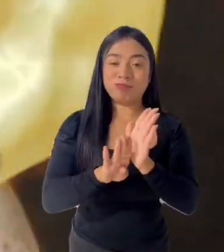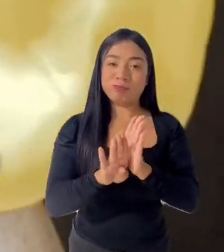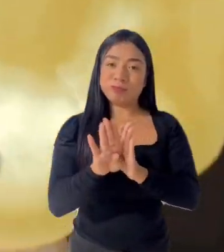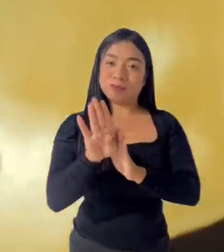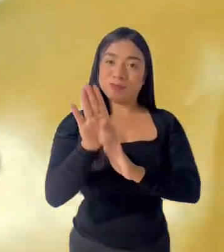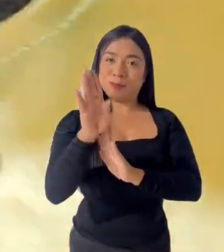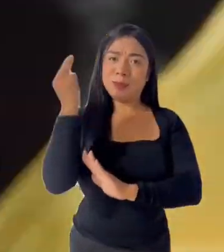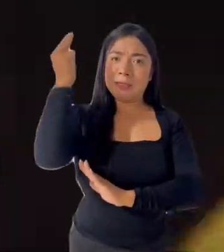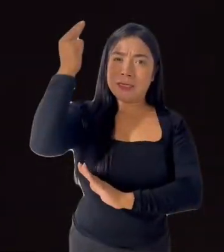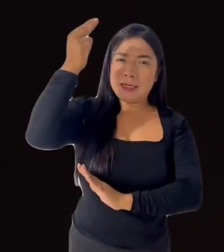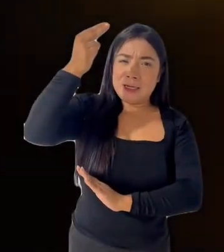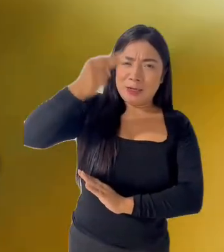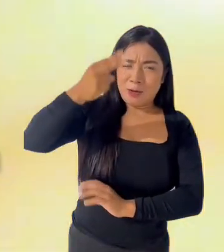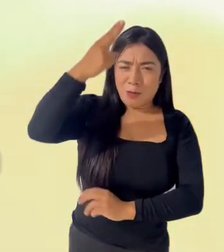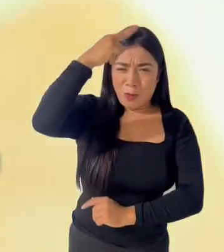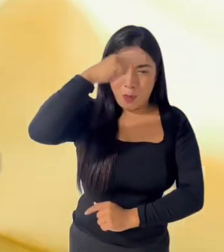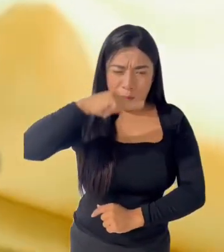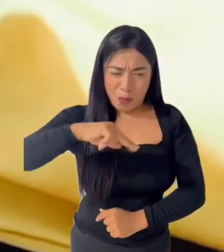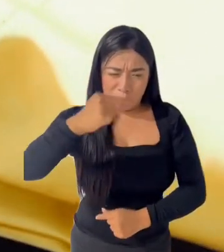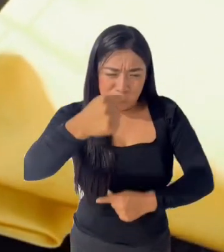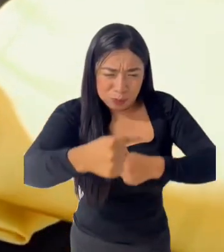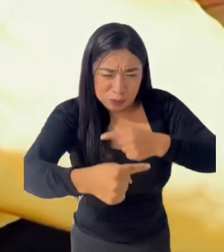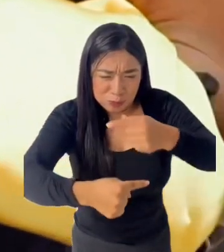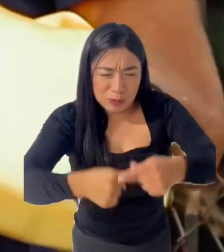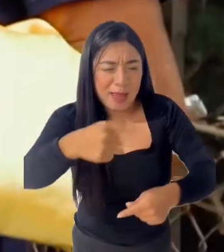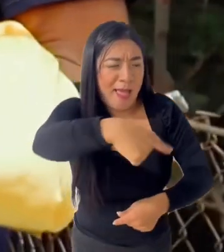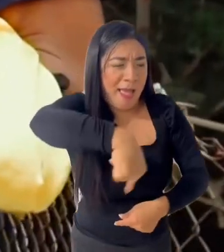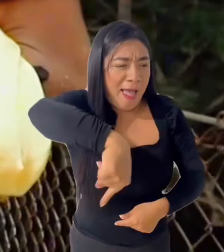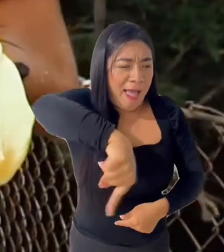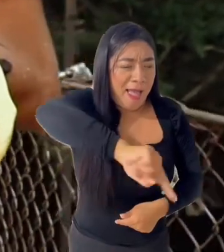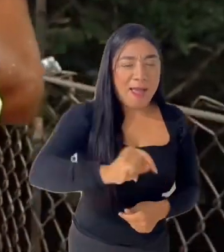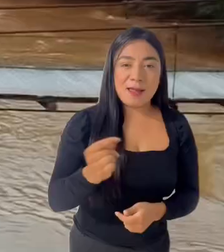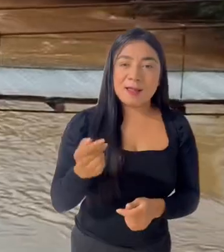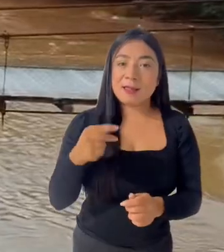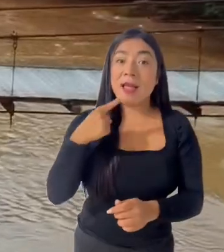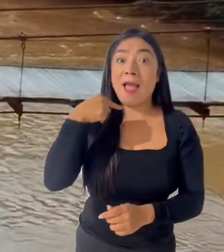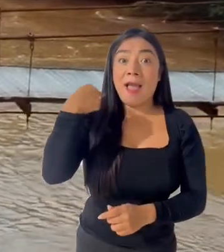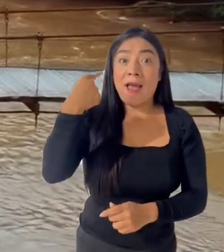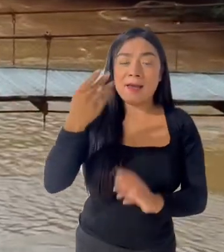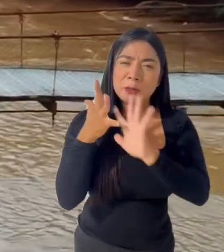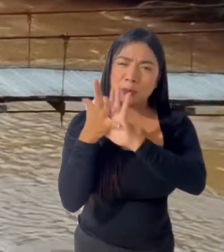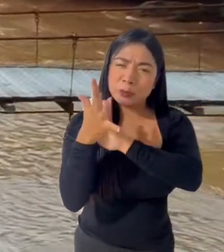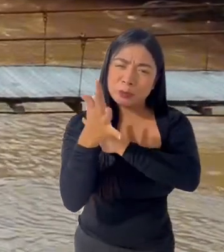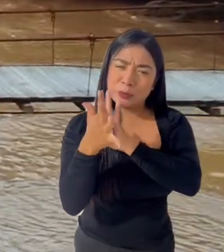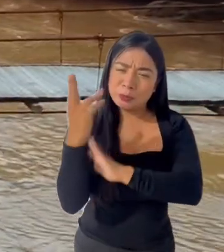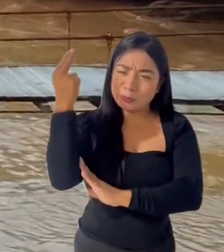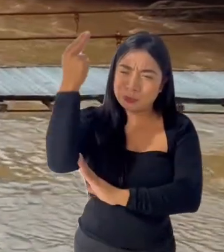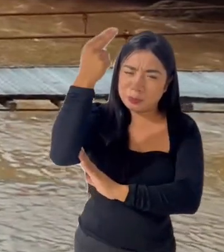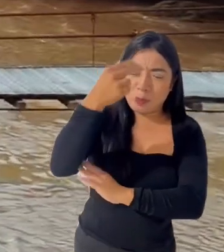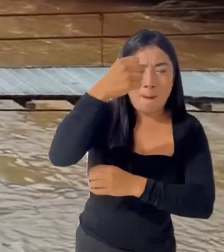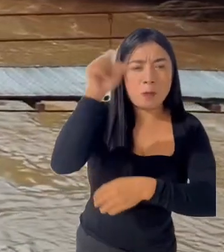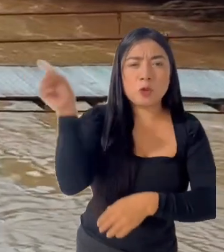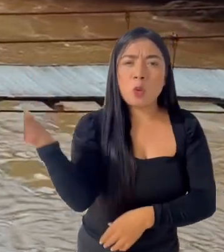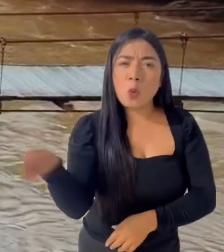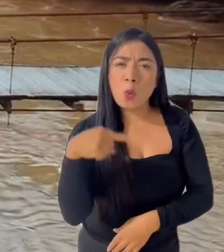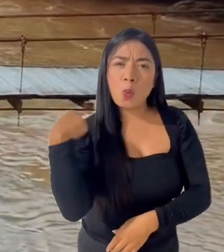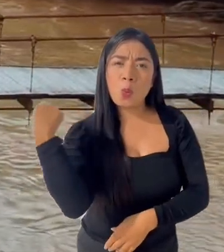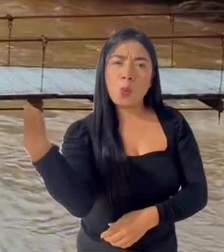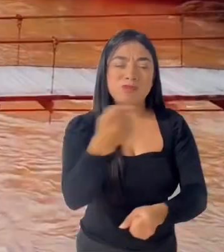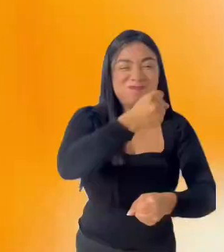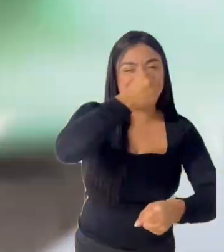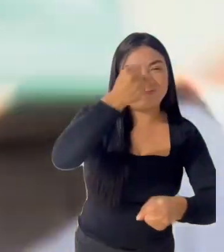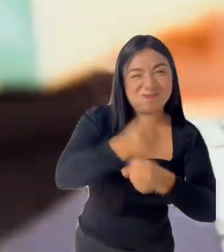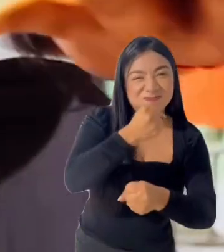Avanzamos cuando las historias que pasan de generación en generación narran las proezas de personas que han trabajado por el